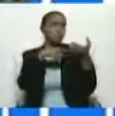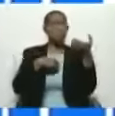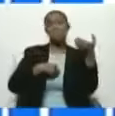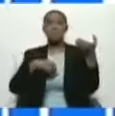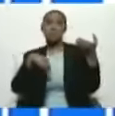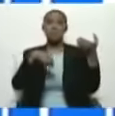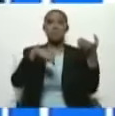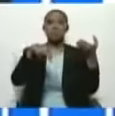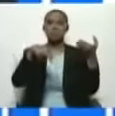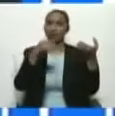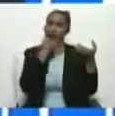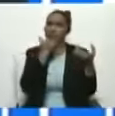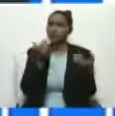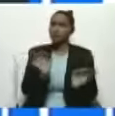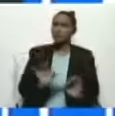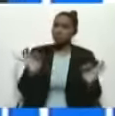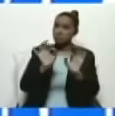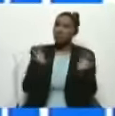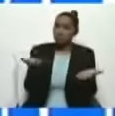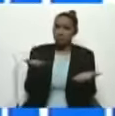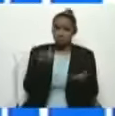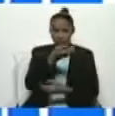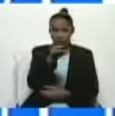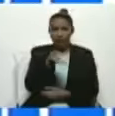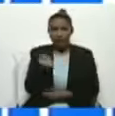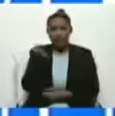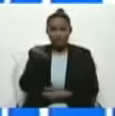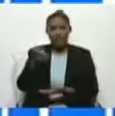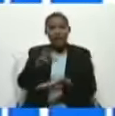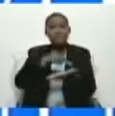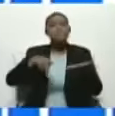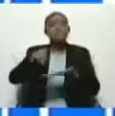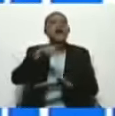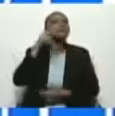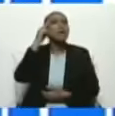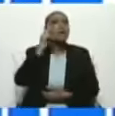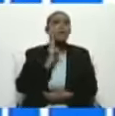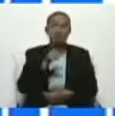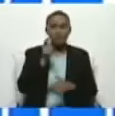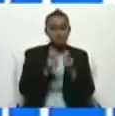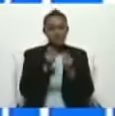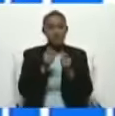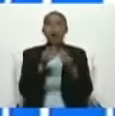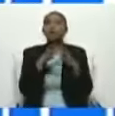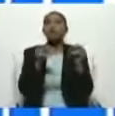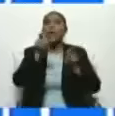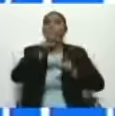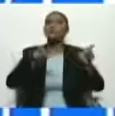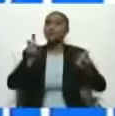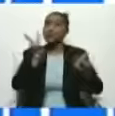Nada. Váyase ahorita para la Plaza Bolívar, aquí al lado. Todo el mundo con el celular.